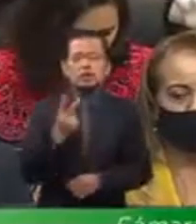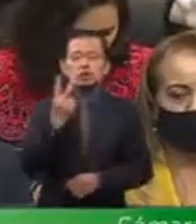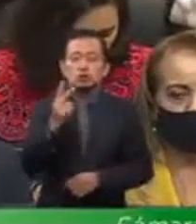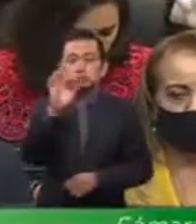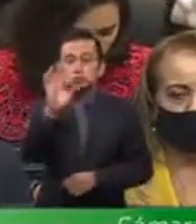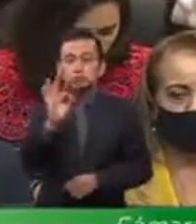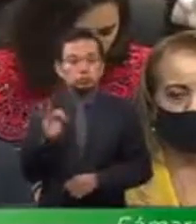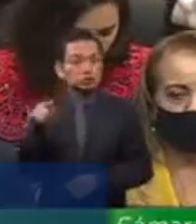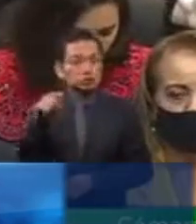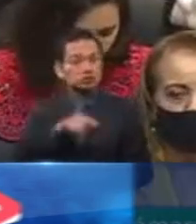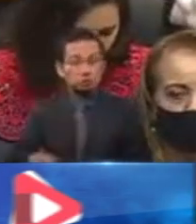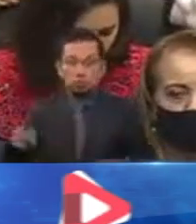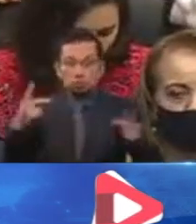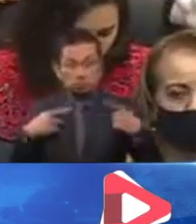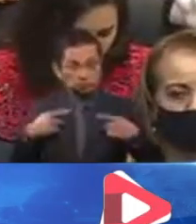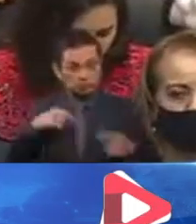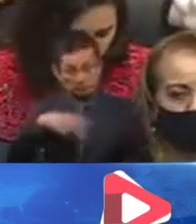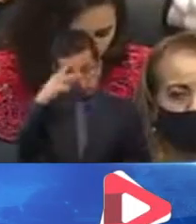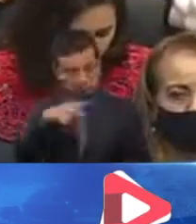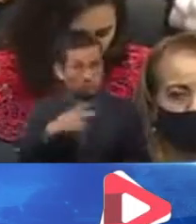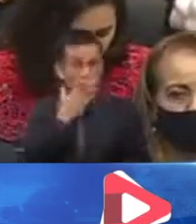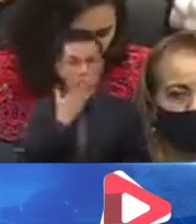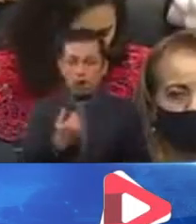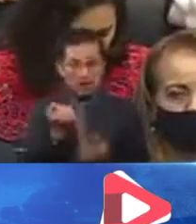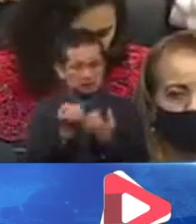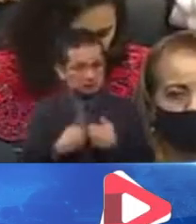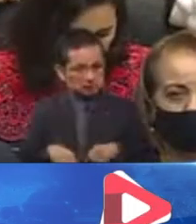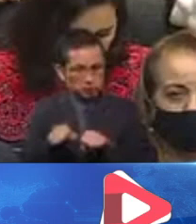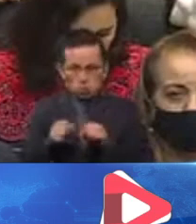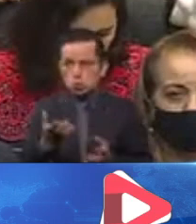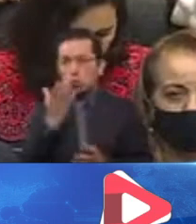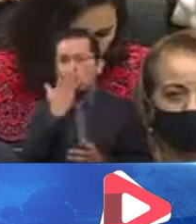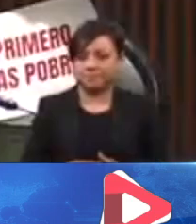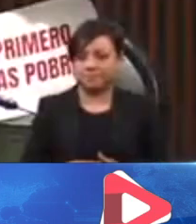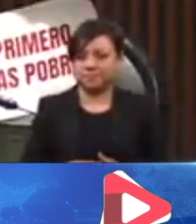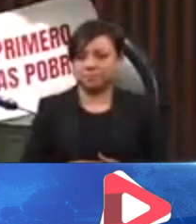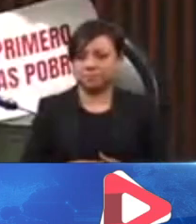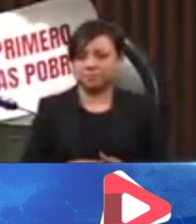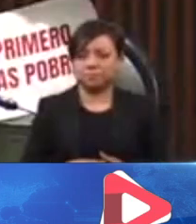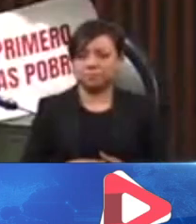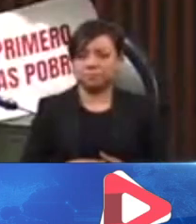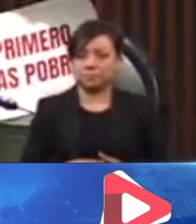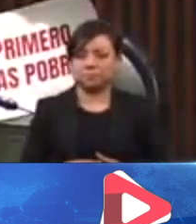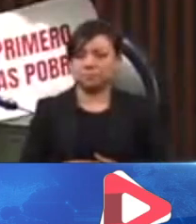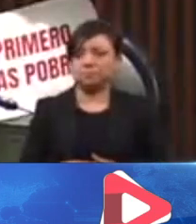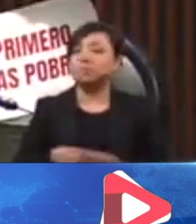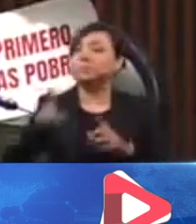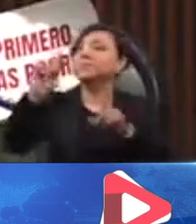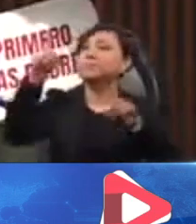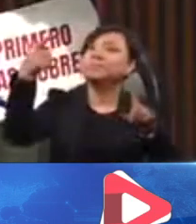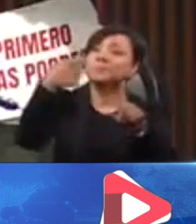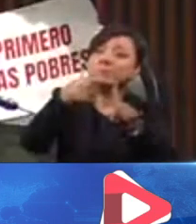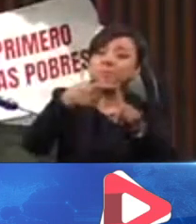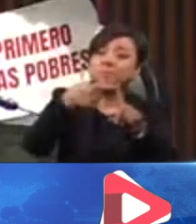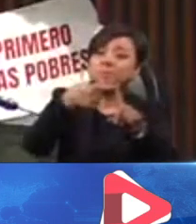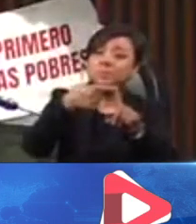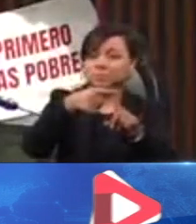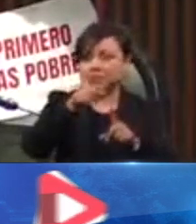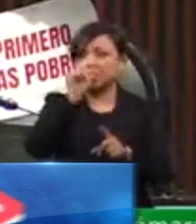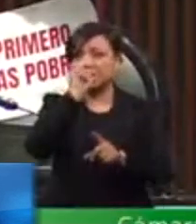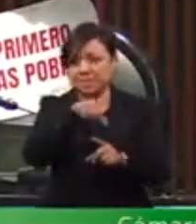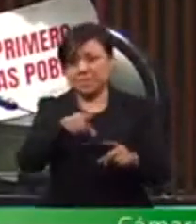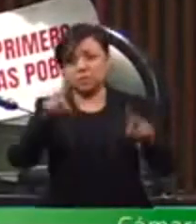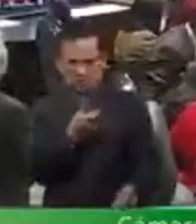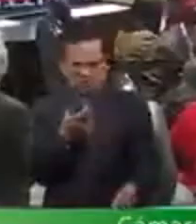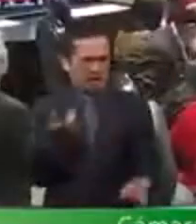La madrugada de este domingo, después de 4 días, el presupuesto de egresos federal 2022 fue aprobado en la Cámara de Diputados. El gasto neto